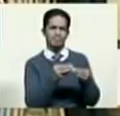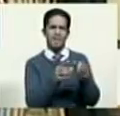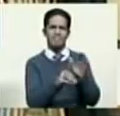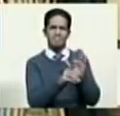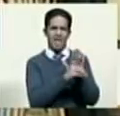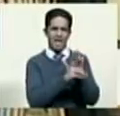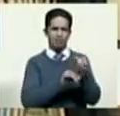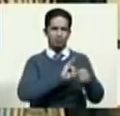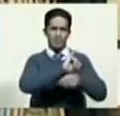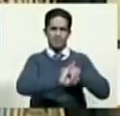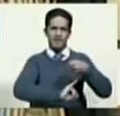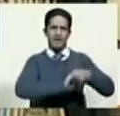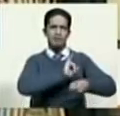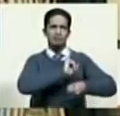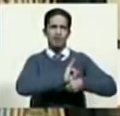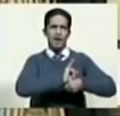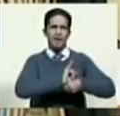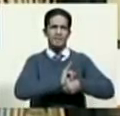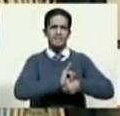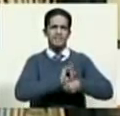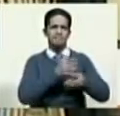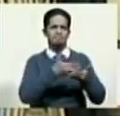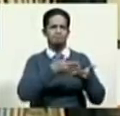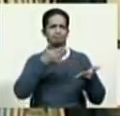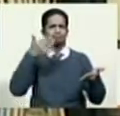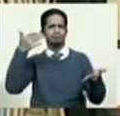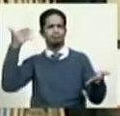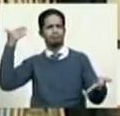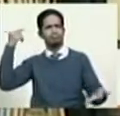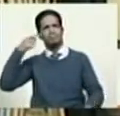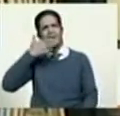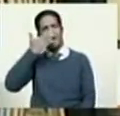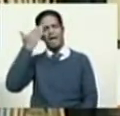que ha existido durante décadas,